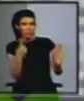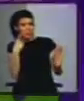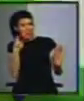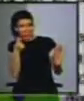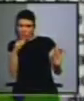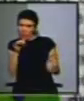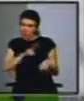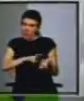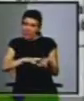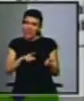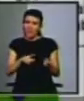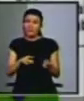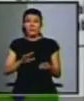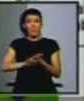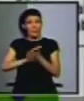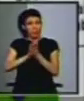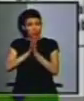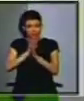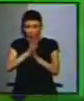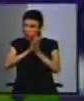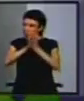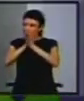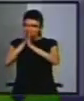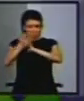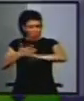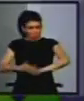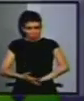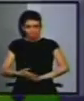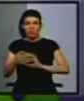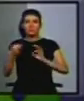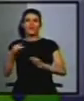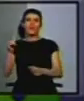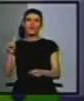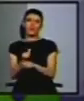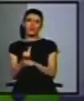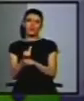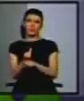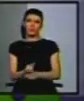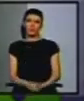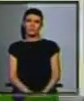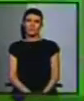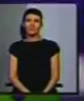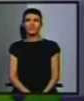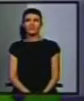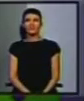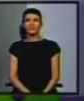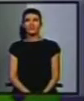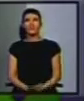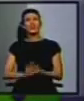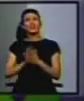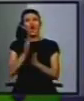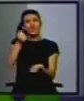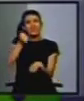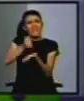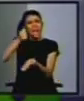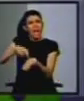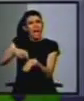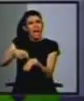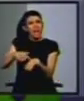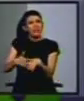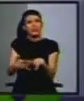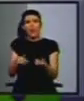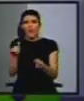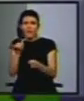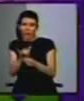Pero todo, absolutamente todo, era falso. Todos esos sellos y esas